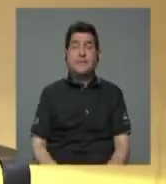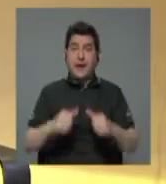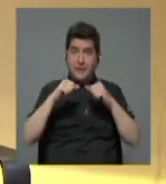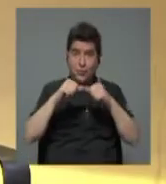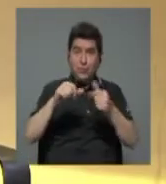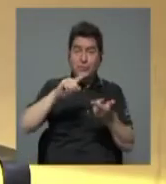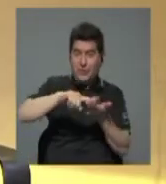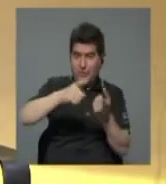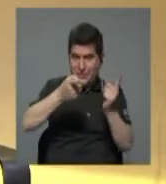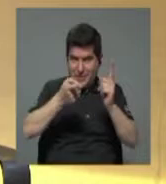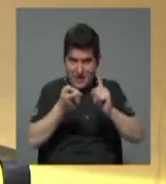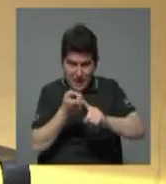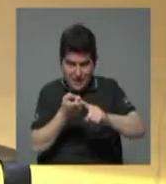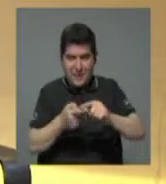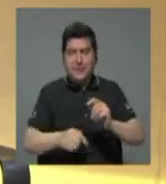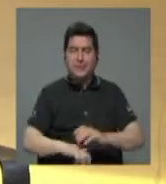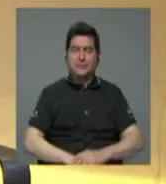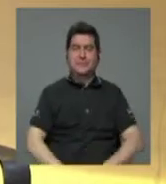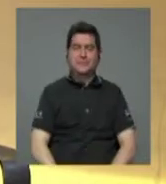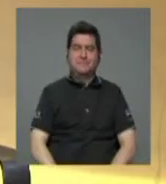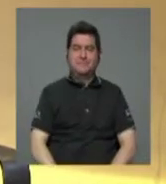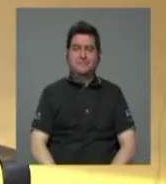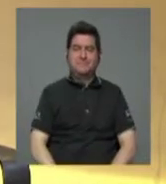Continuamos, amigas y amigos,